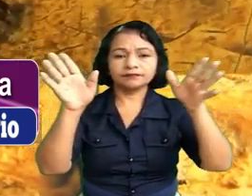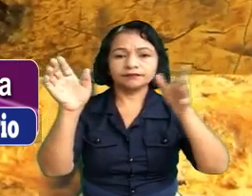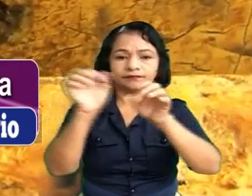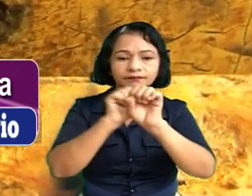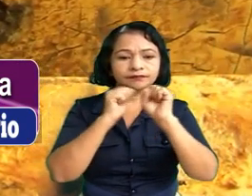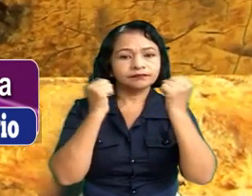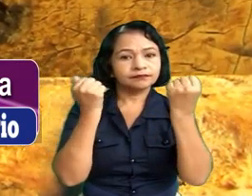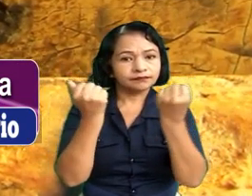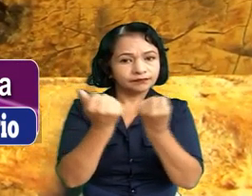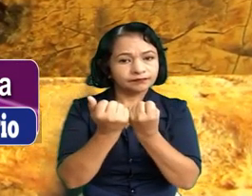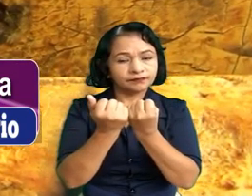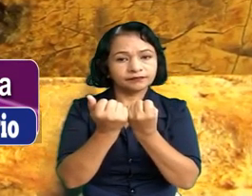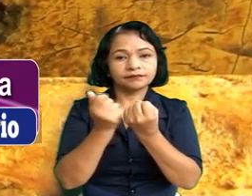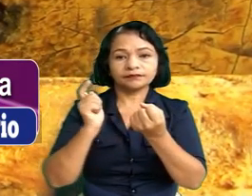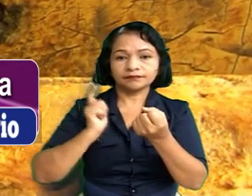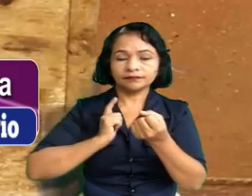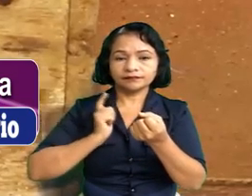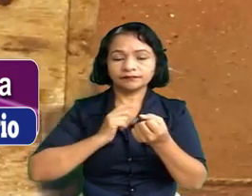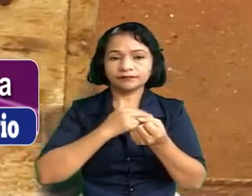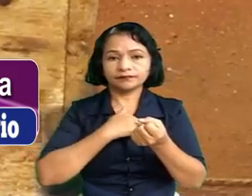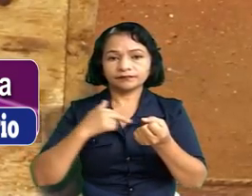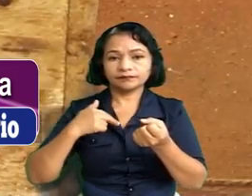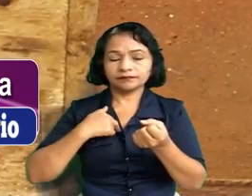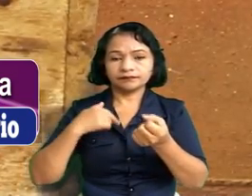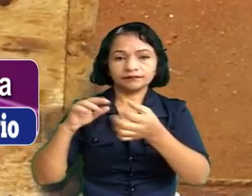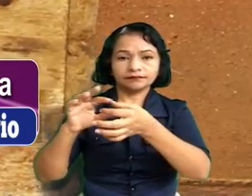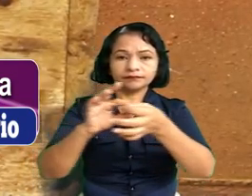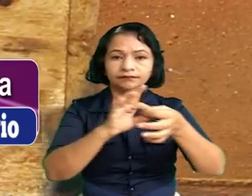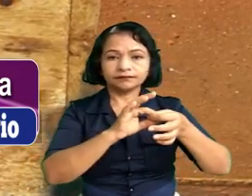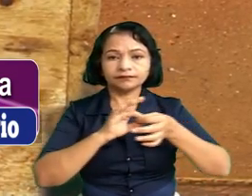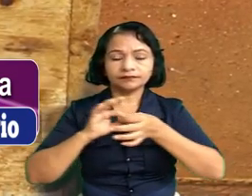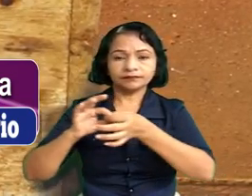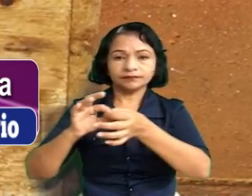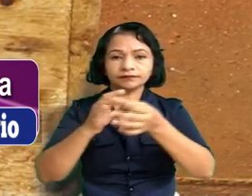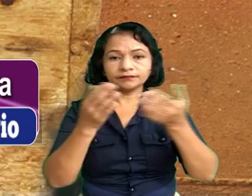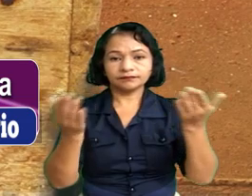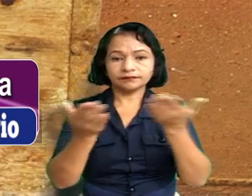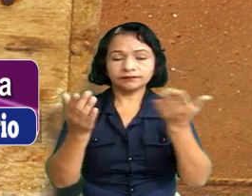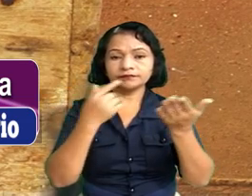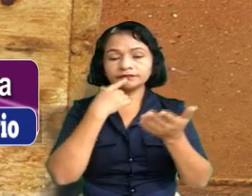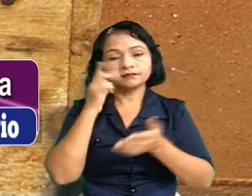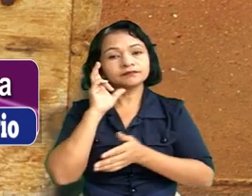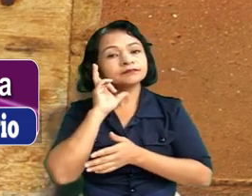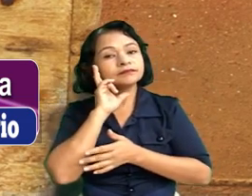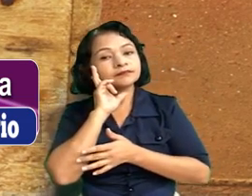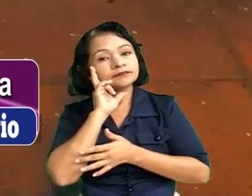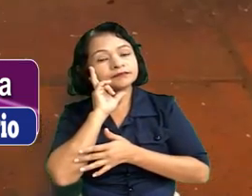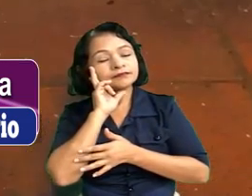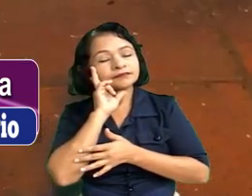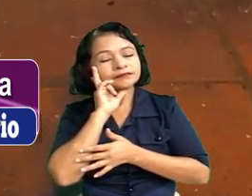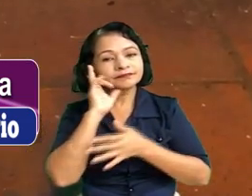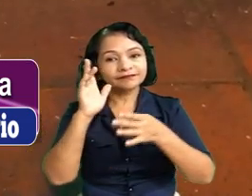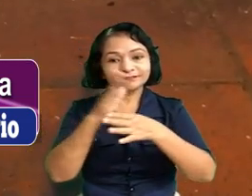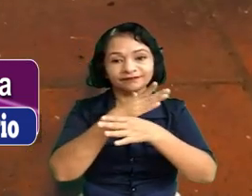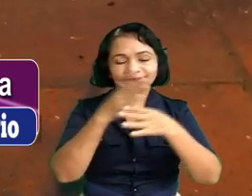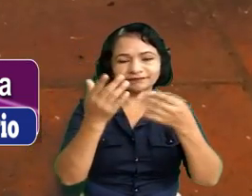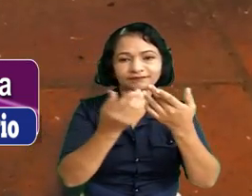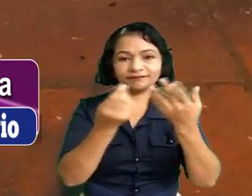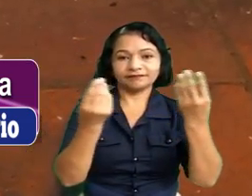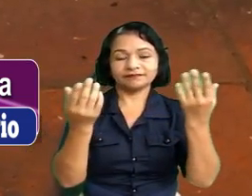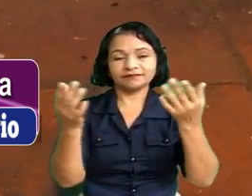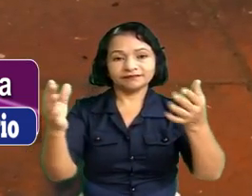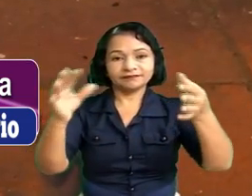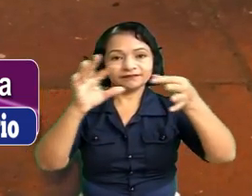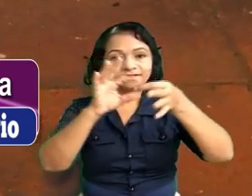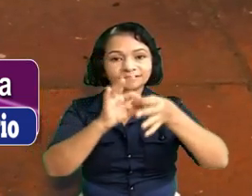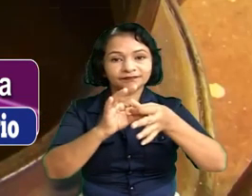asociatividad, que es la que te genera, como dice nuestro Rubén Darío, muchos vigores dispersos están unidos